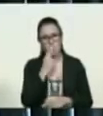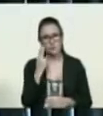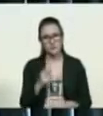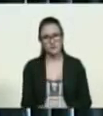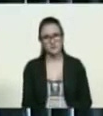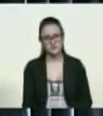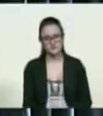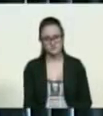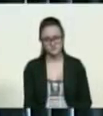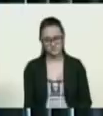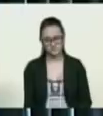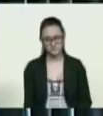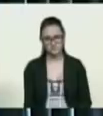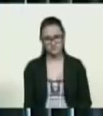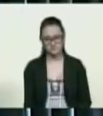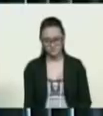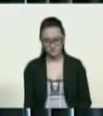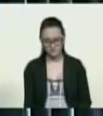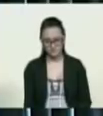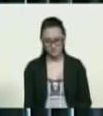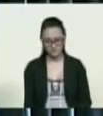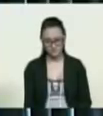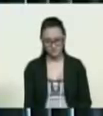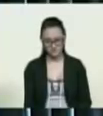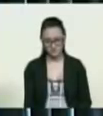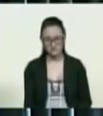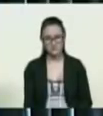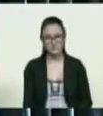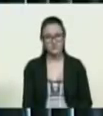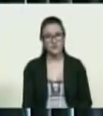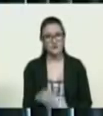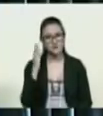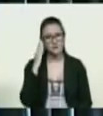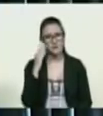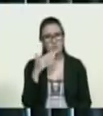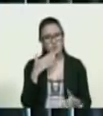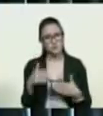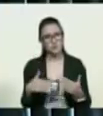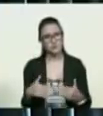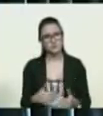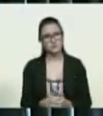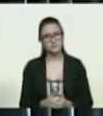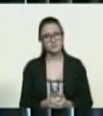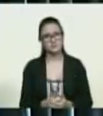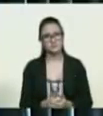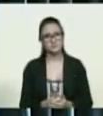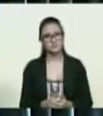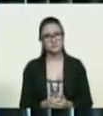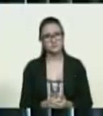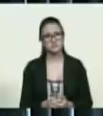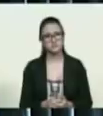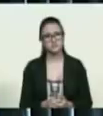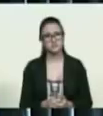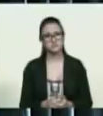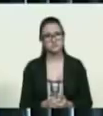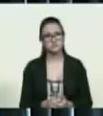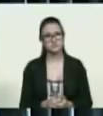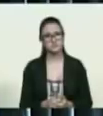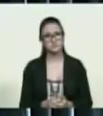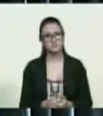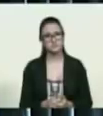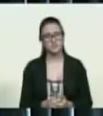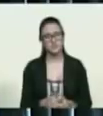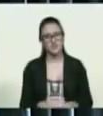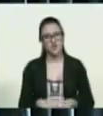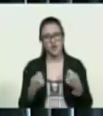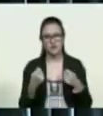había comprometido a firmar, ya sabíamos que con lo que venía era con extremar las acciones de